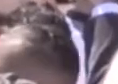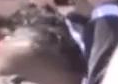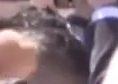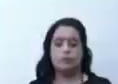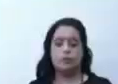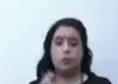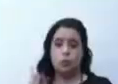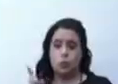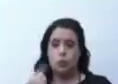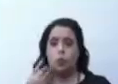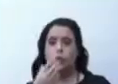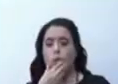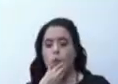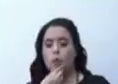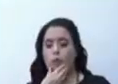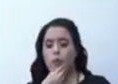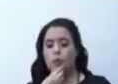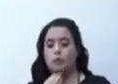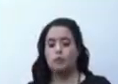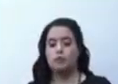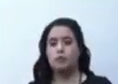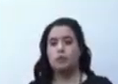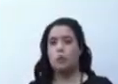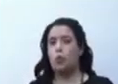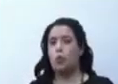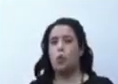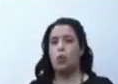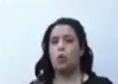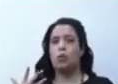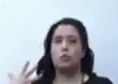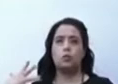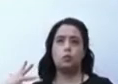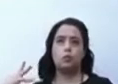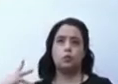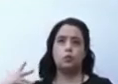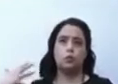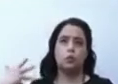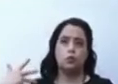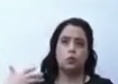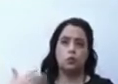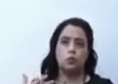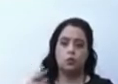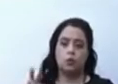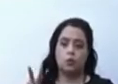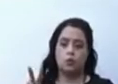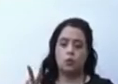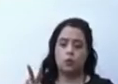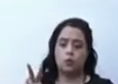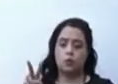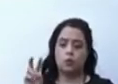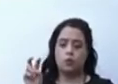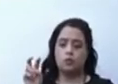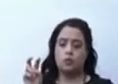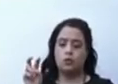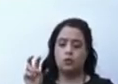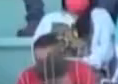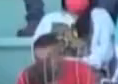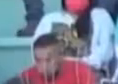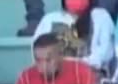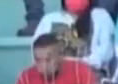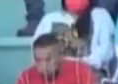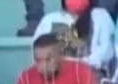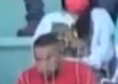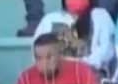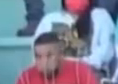zelaya considera que la corrupción el narcotráfico los escuadrones de la muerte y el crimen organizado son